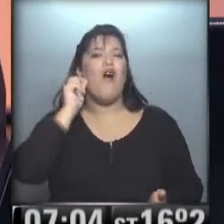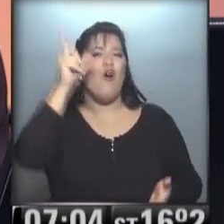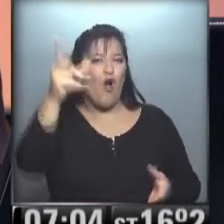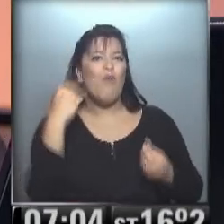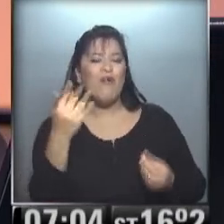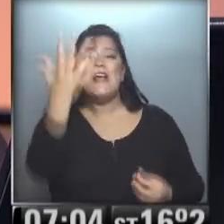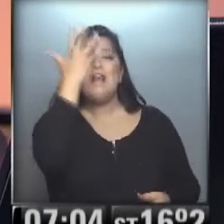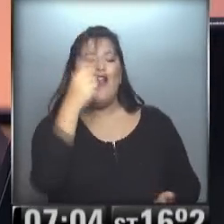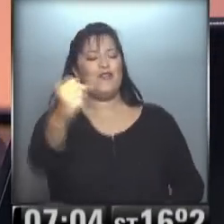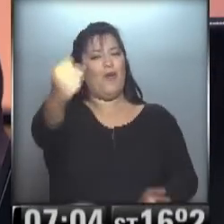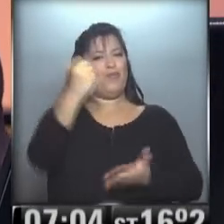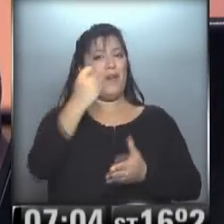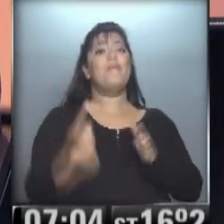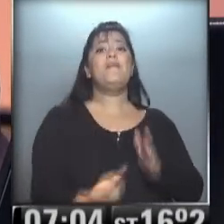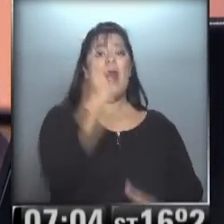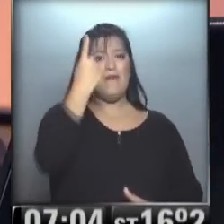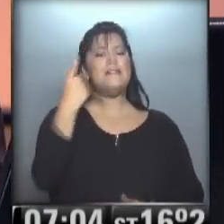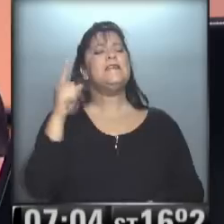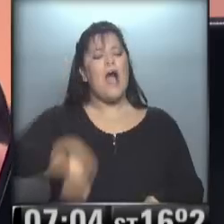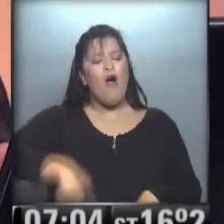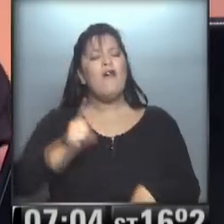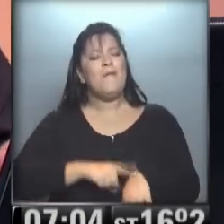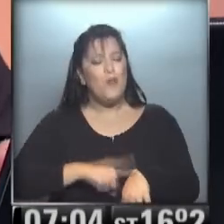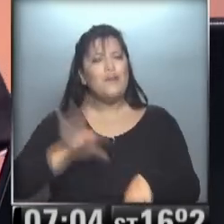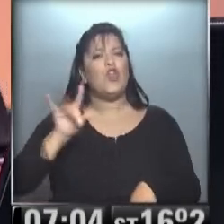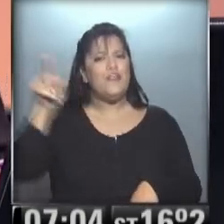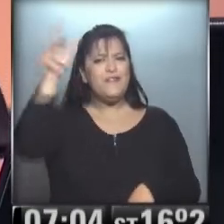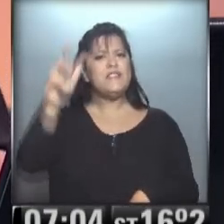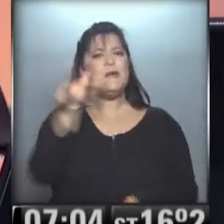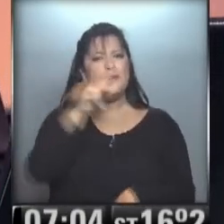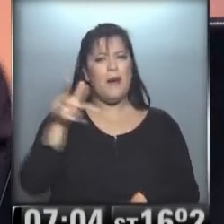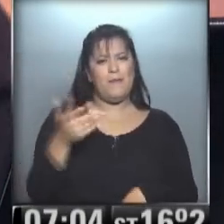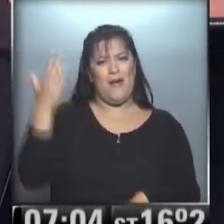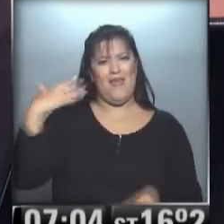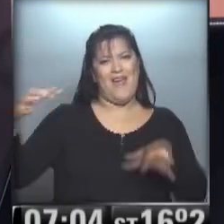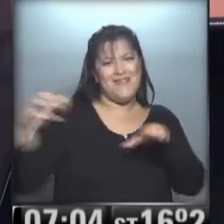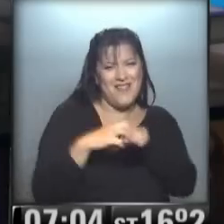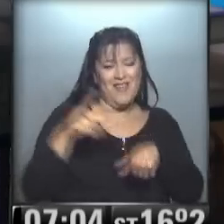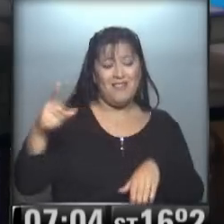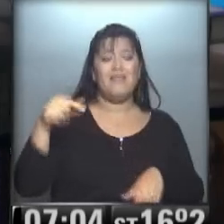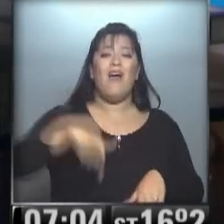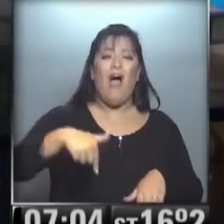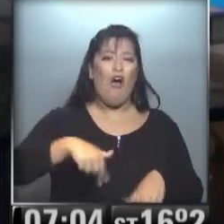levanta la copa por primera vez en un momento difícil que está viviendo el Papa Francisco por estas horas, ¿no? Cumplió el Papa porque